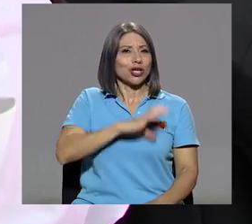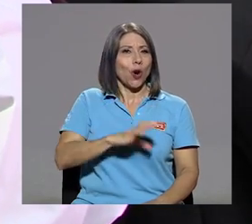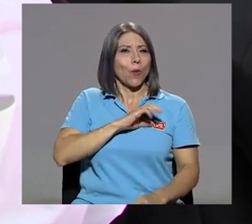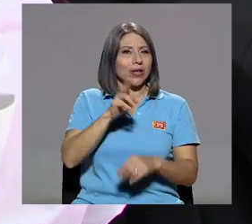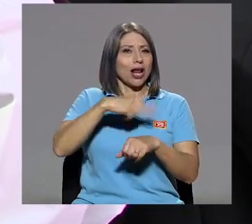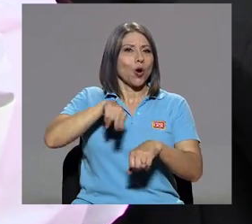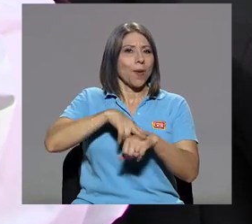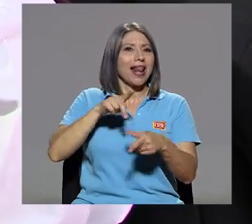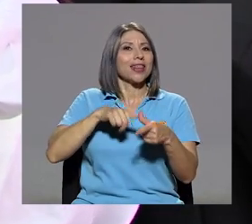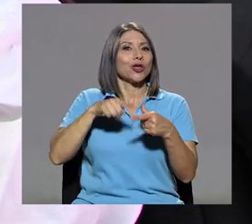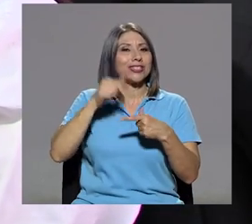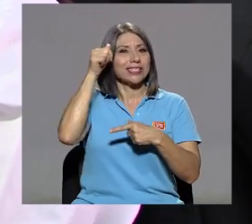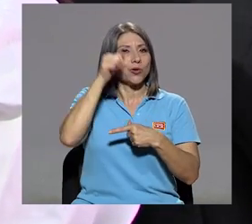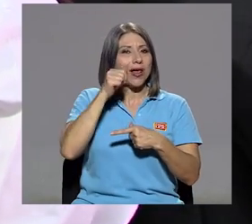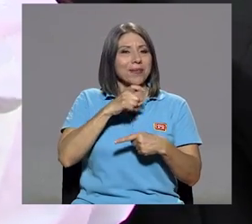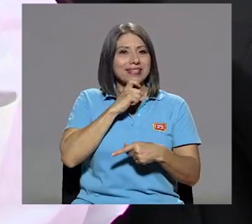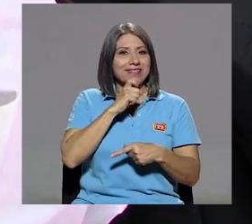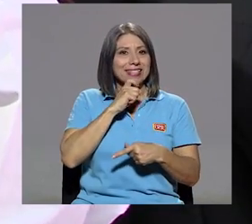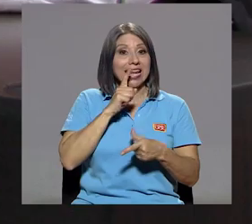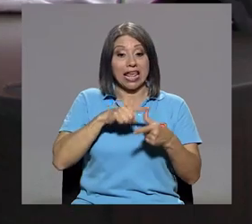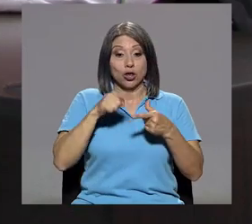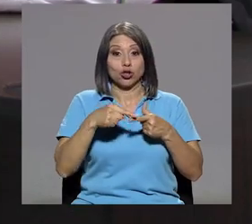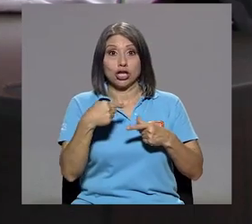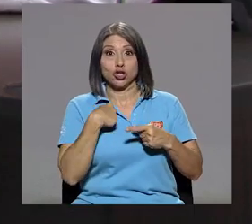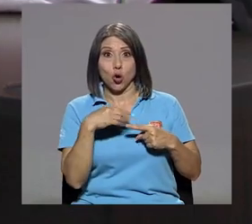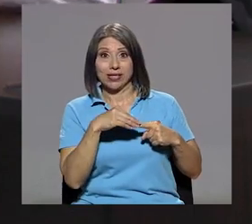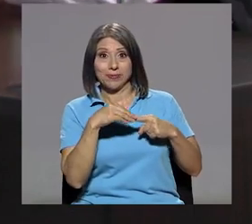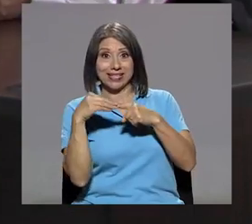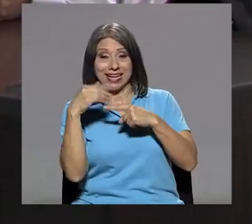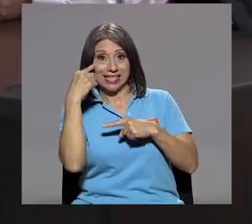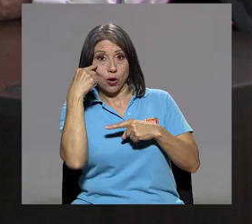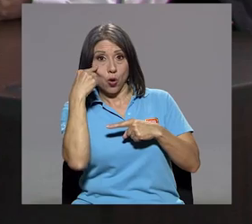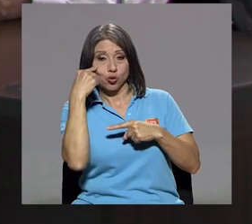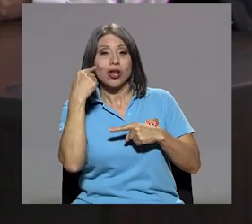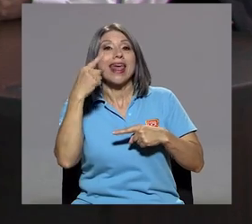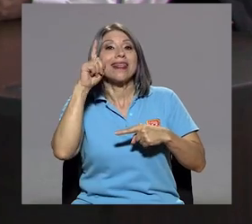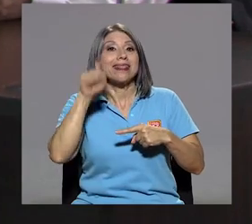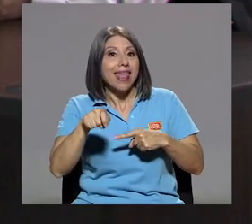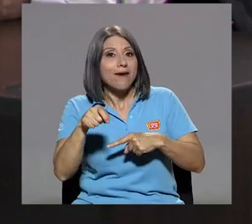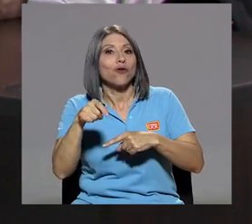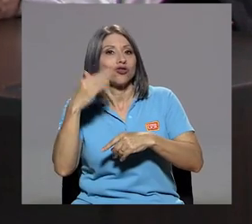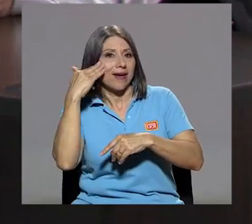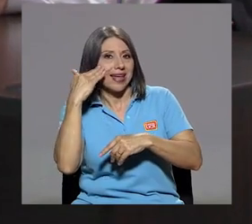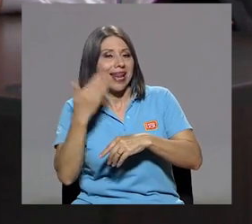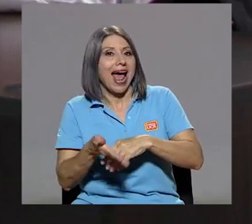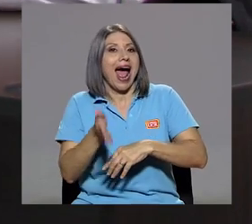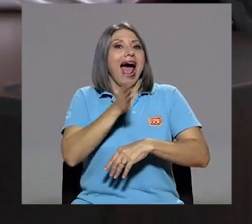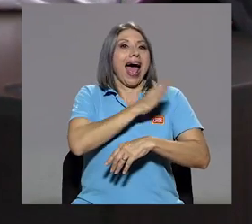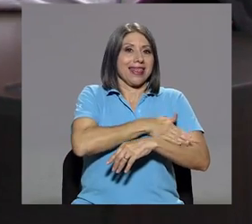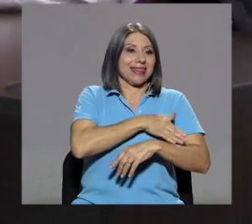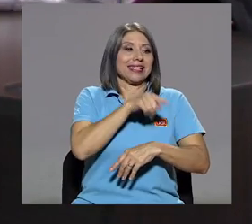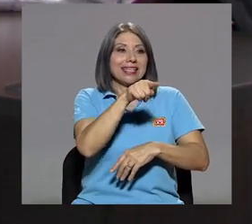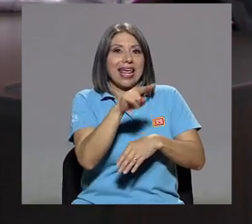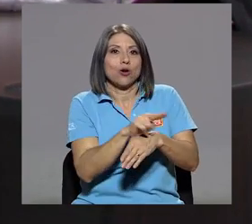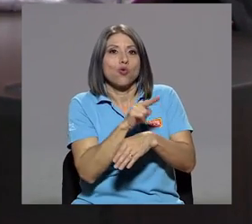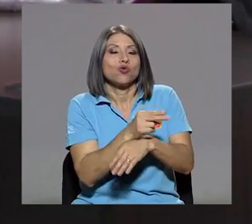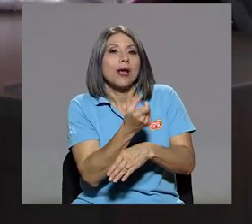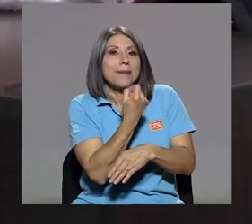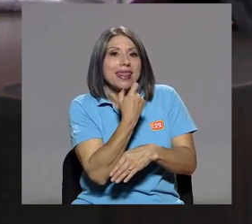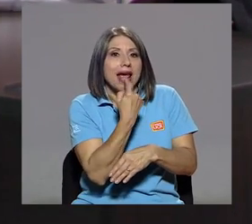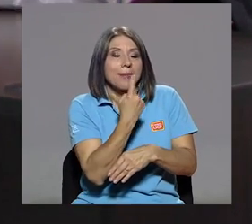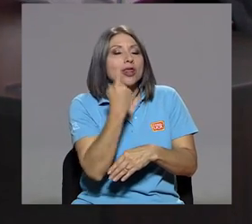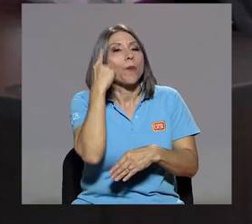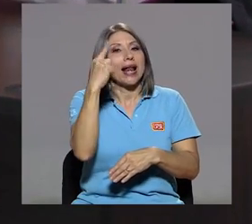difícil. Entonces yo como oftalmólogo debería saber de previo que este señor toma ese medicamento para tomar las previsiones